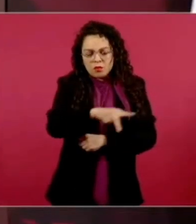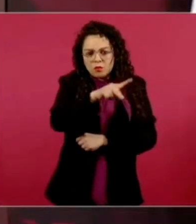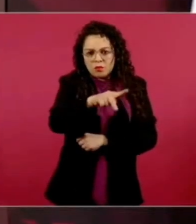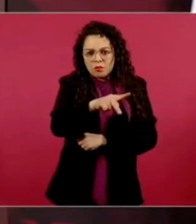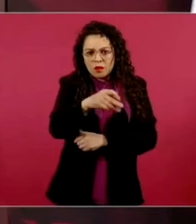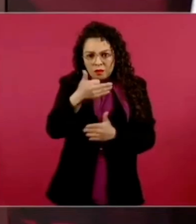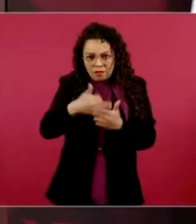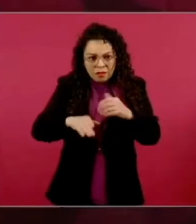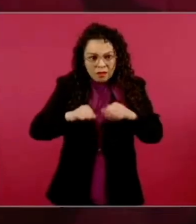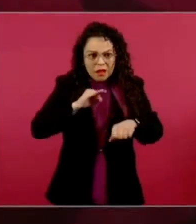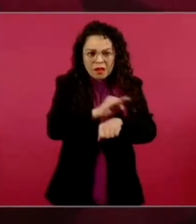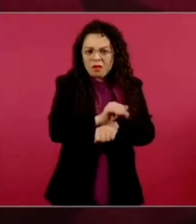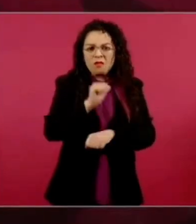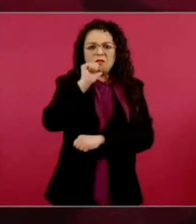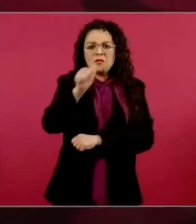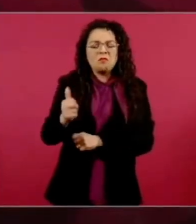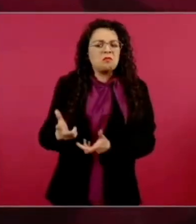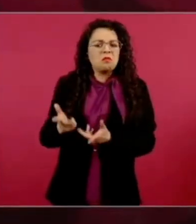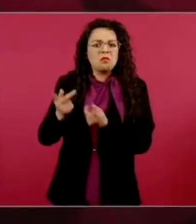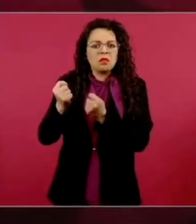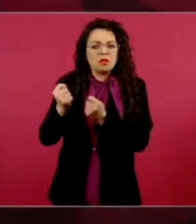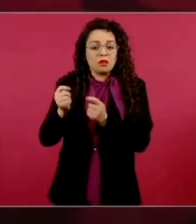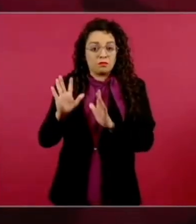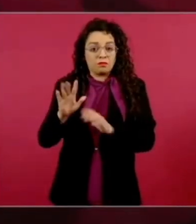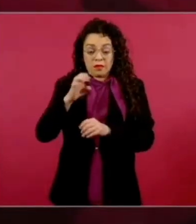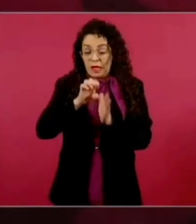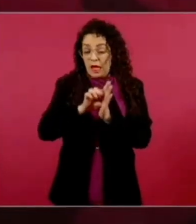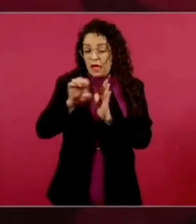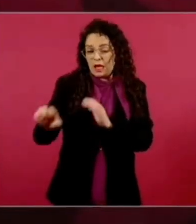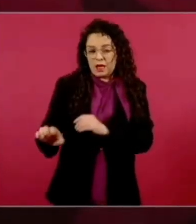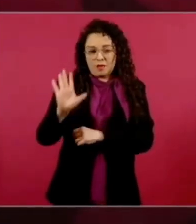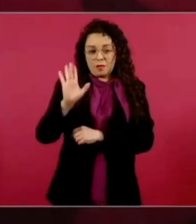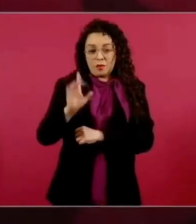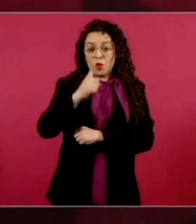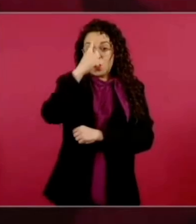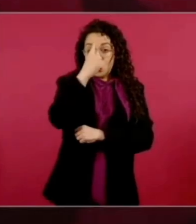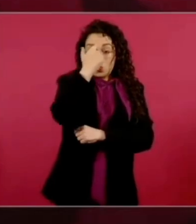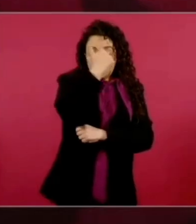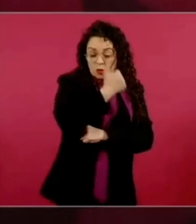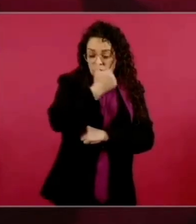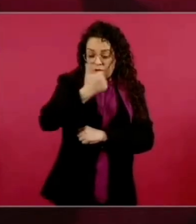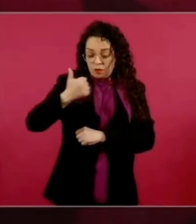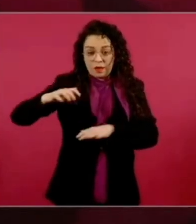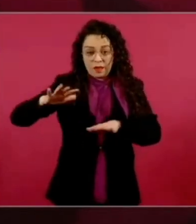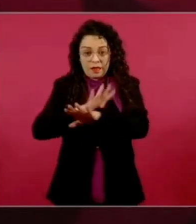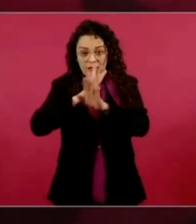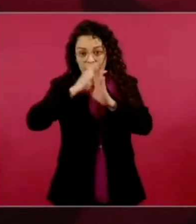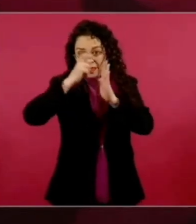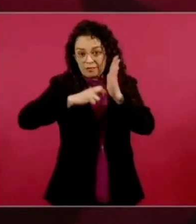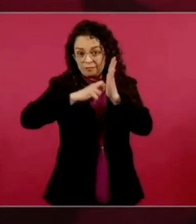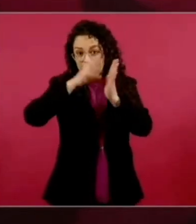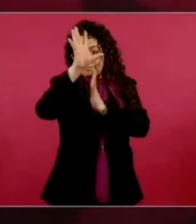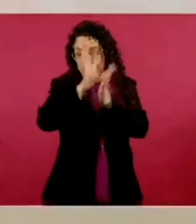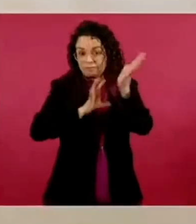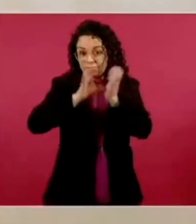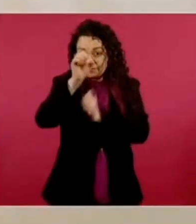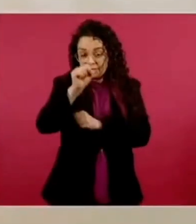Si se hace una revisión de todas las reformas, una por una, desde